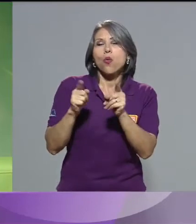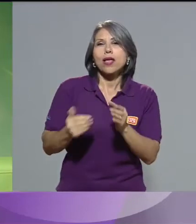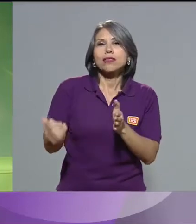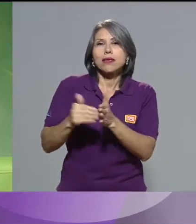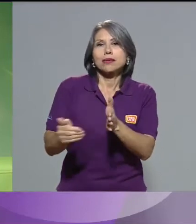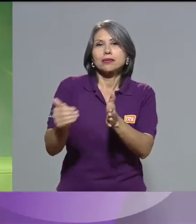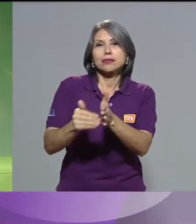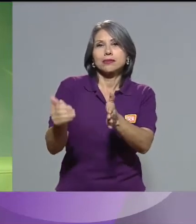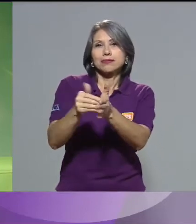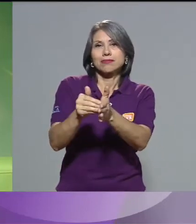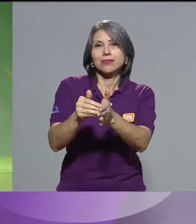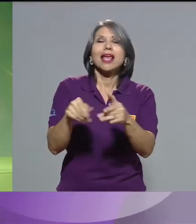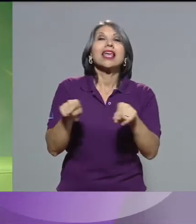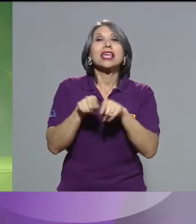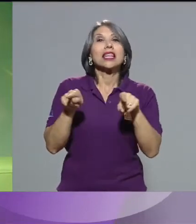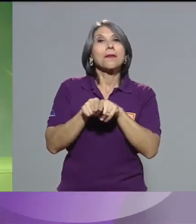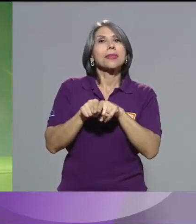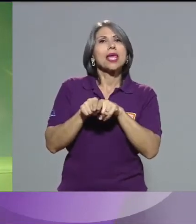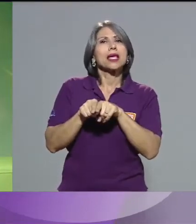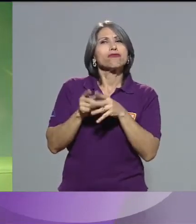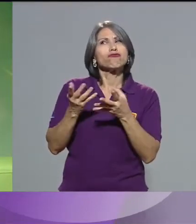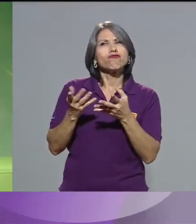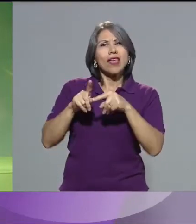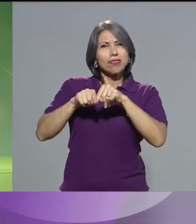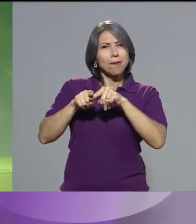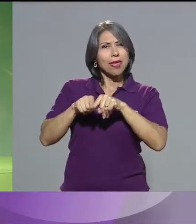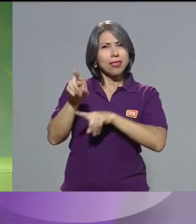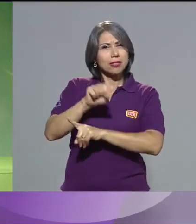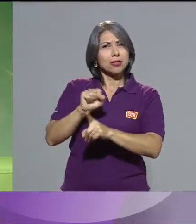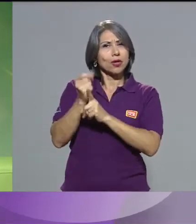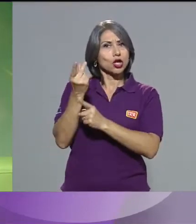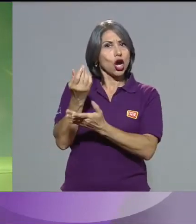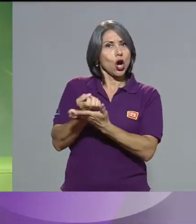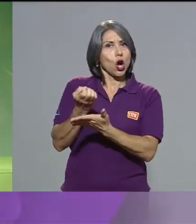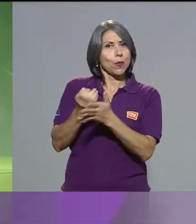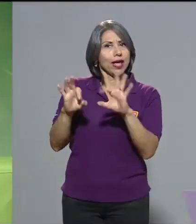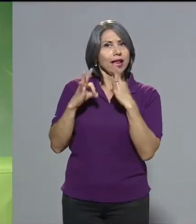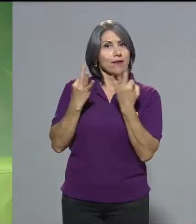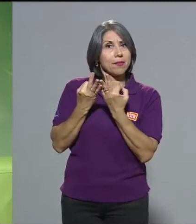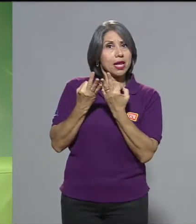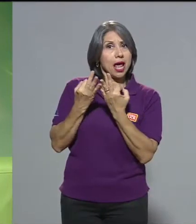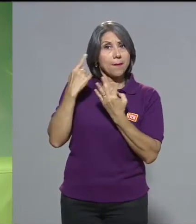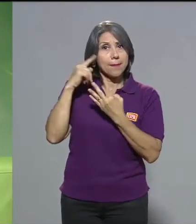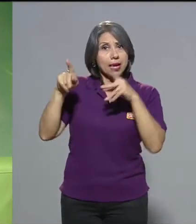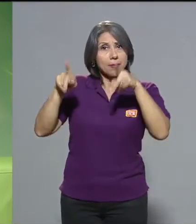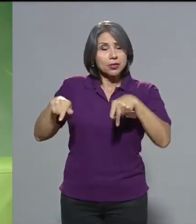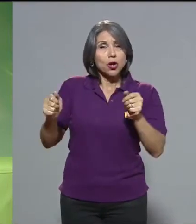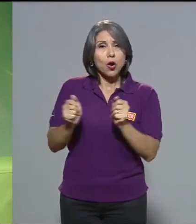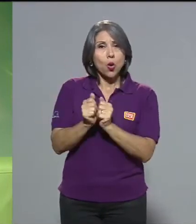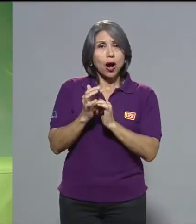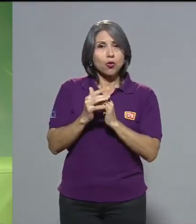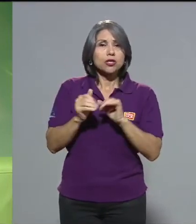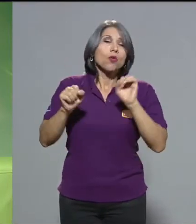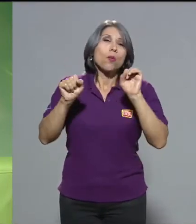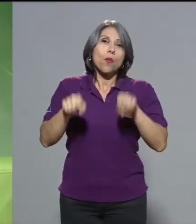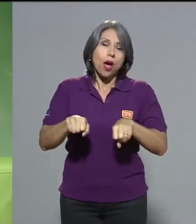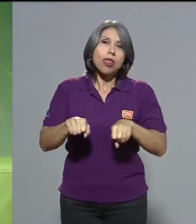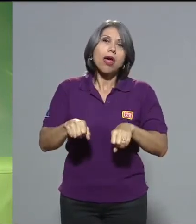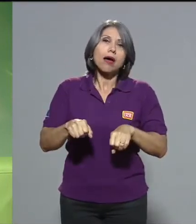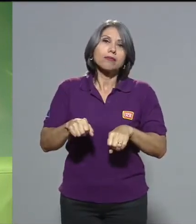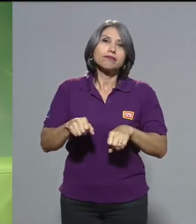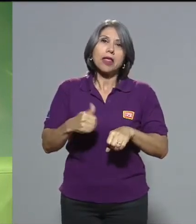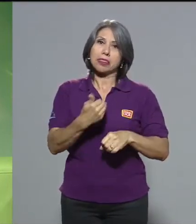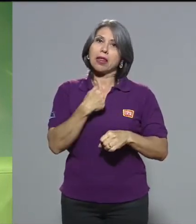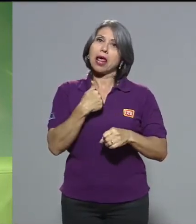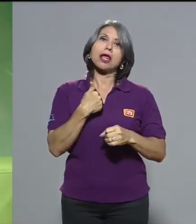tanto depende de la situación económica de la familia el que la persona con autismo pueda, ¿verdad?, acceder a una